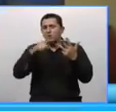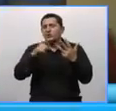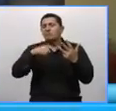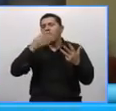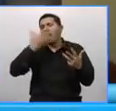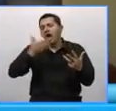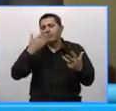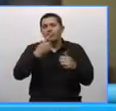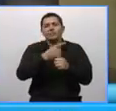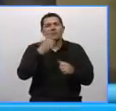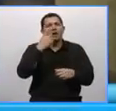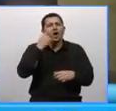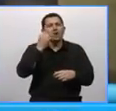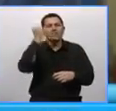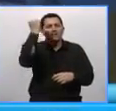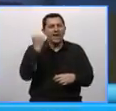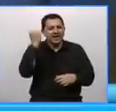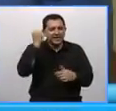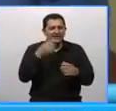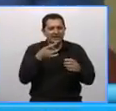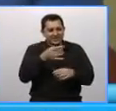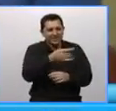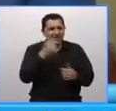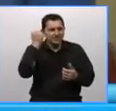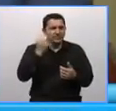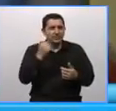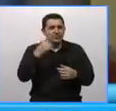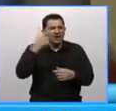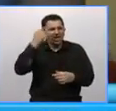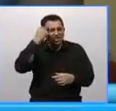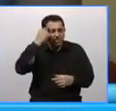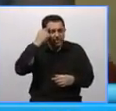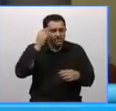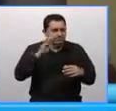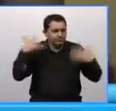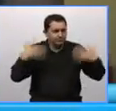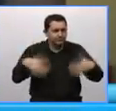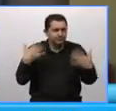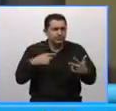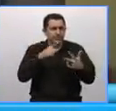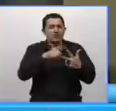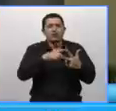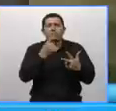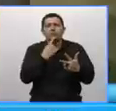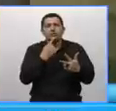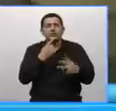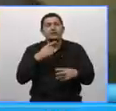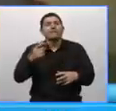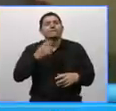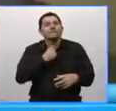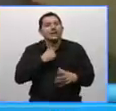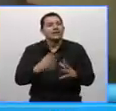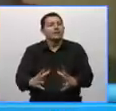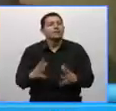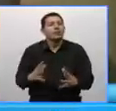principio hago un maquinista que parece muy simpático, pero tiene unas ideas siniestras. Después hago a un muchacho que quiso ser futbolista,